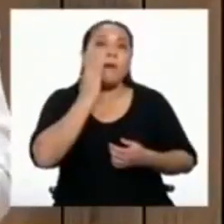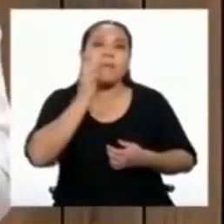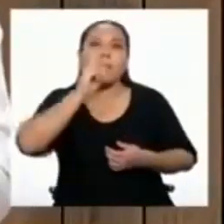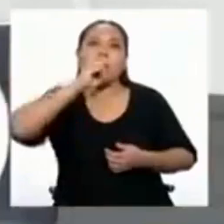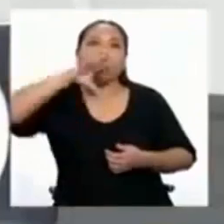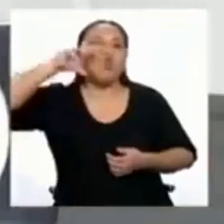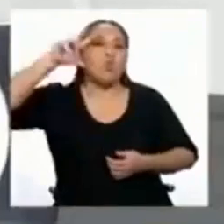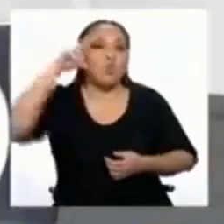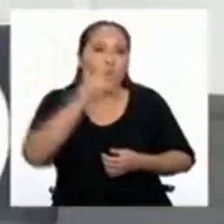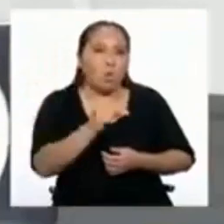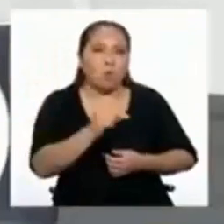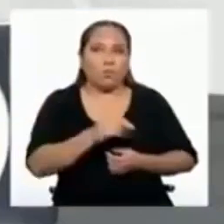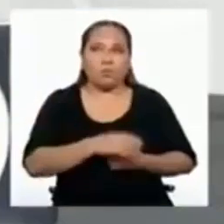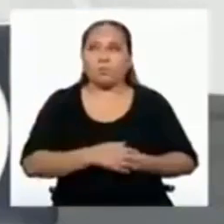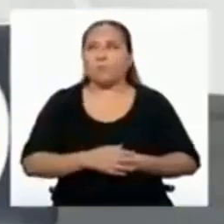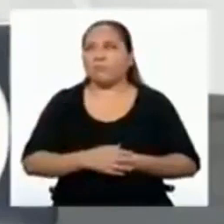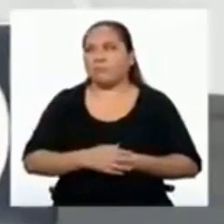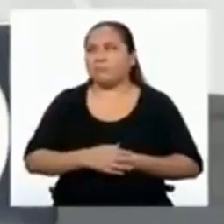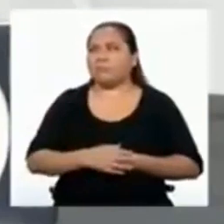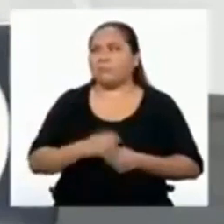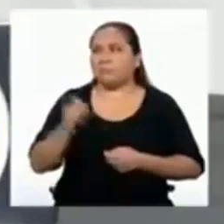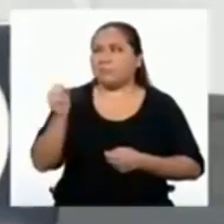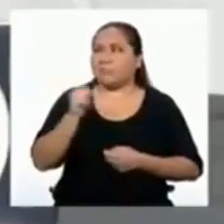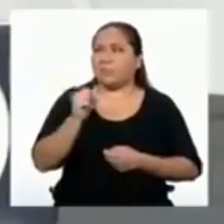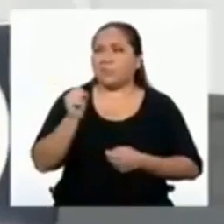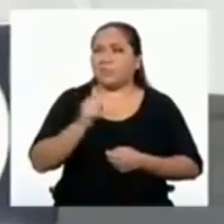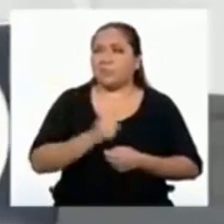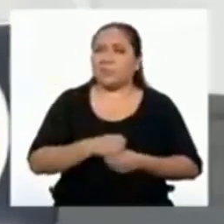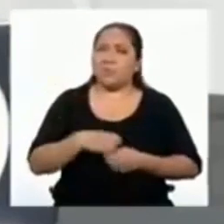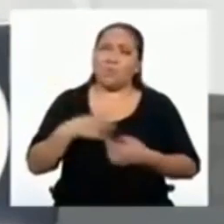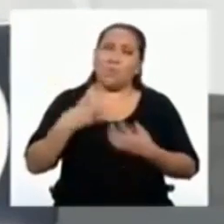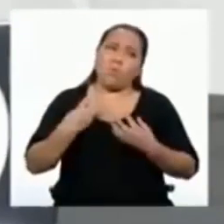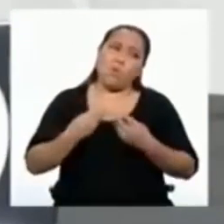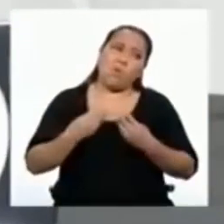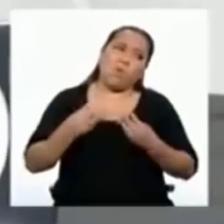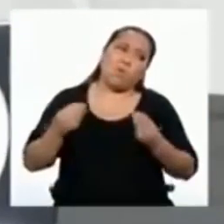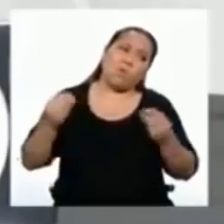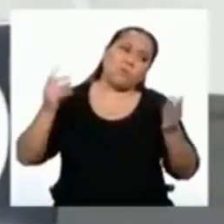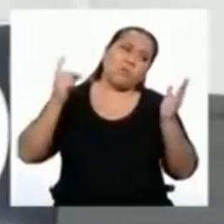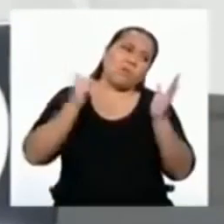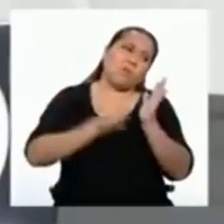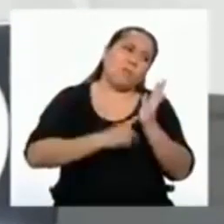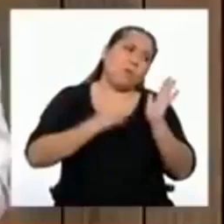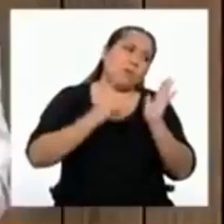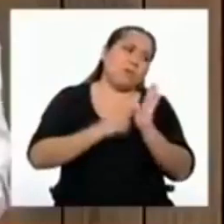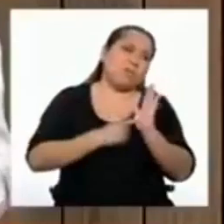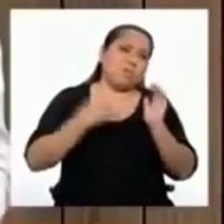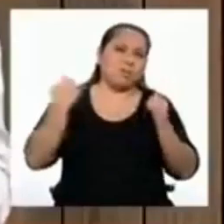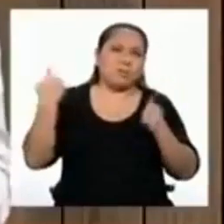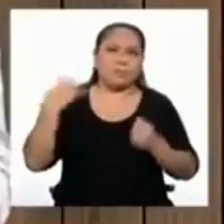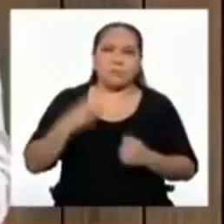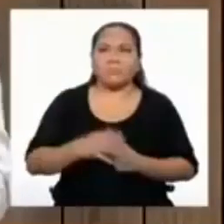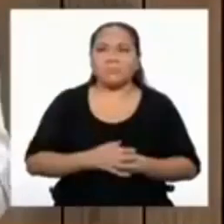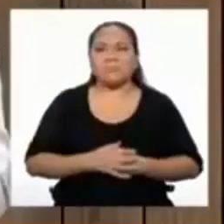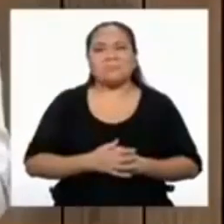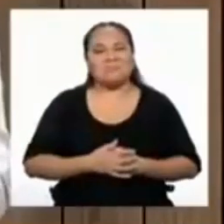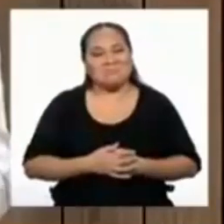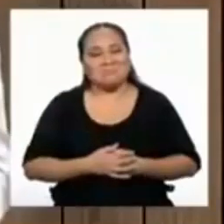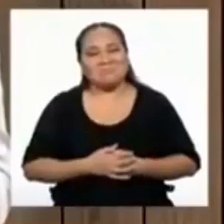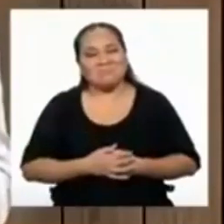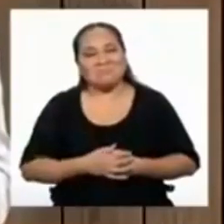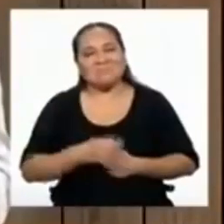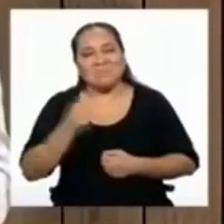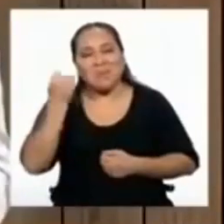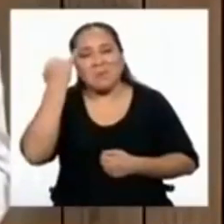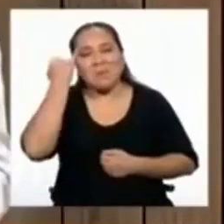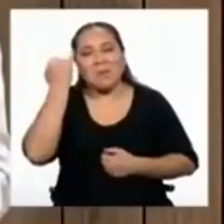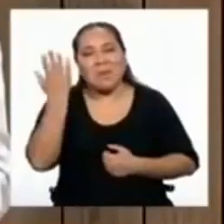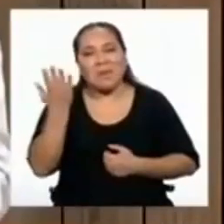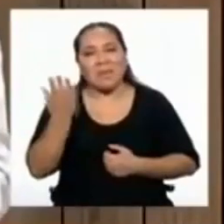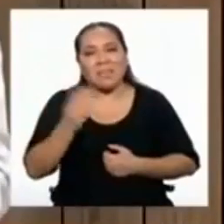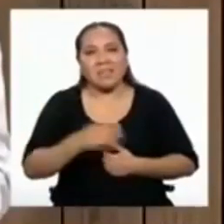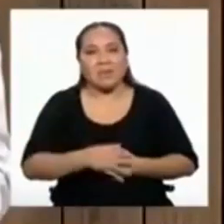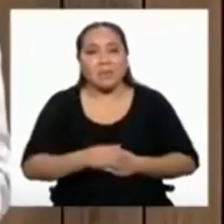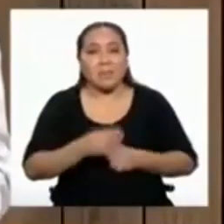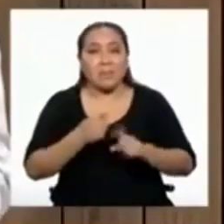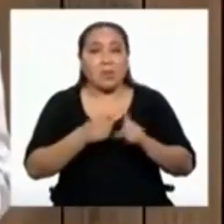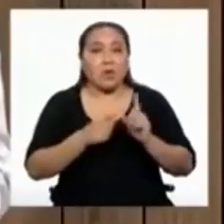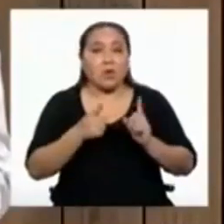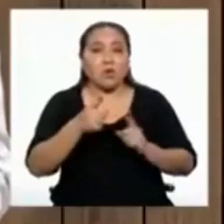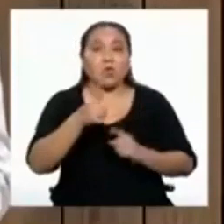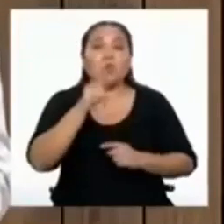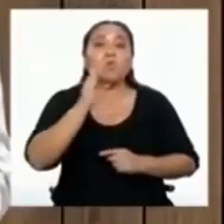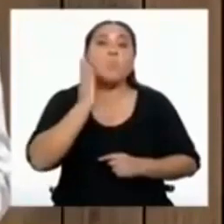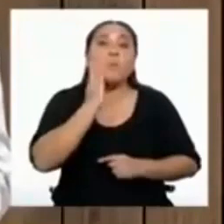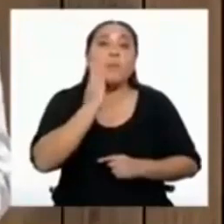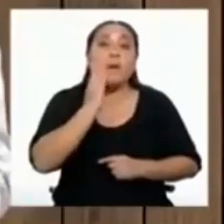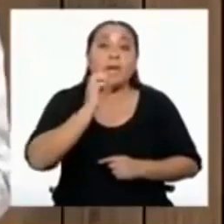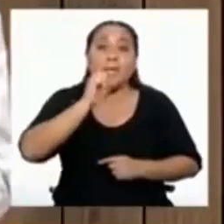que no. Uf, no tiene idea cuántas veces. Me imagino, pero cuando tu